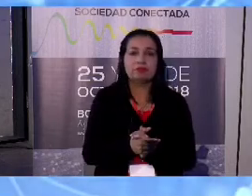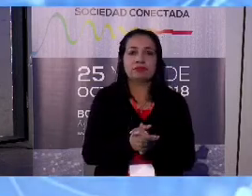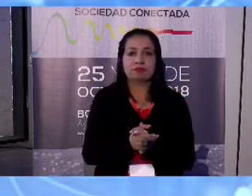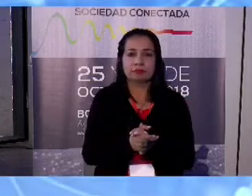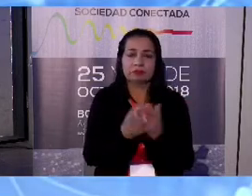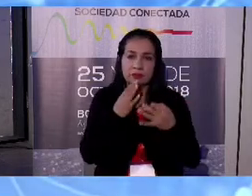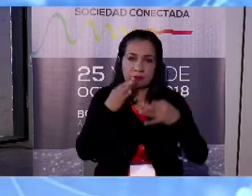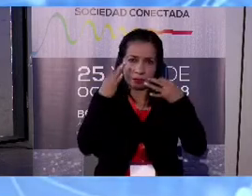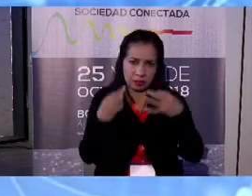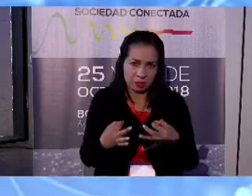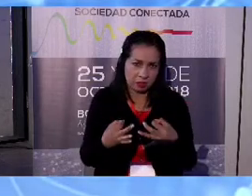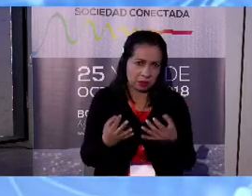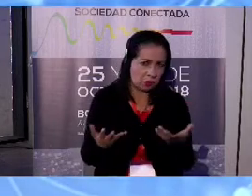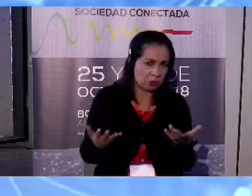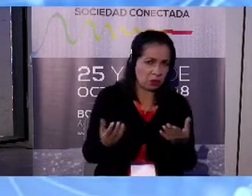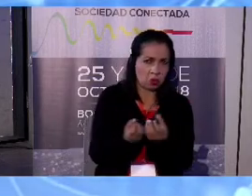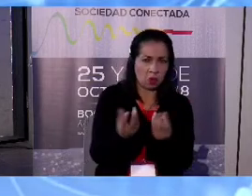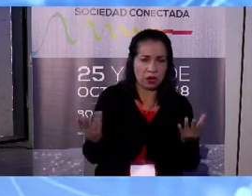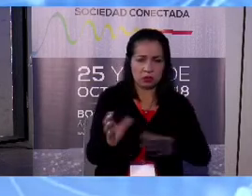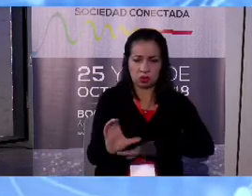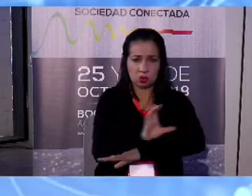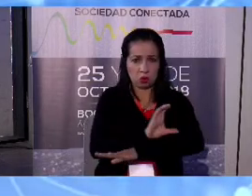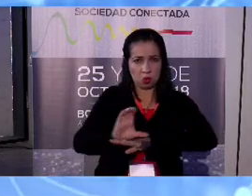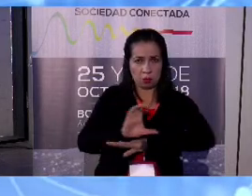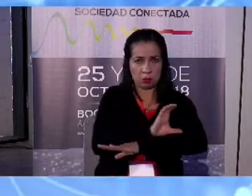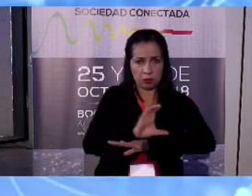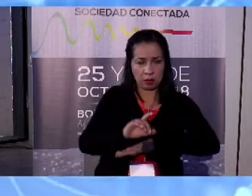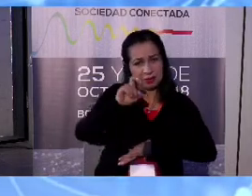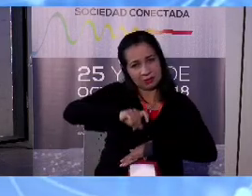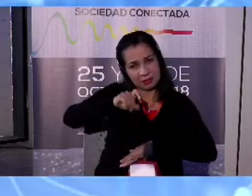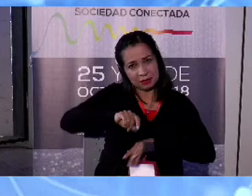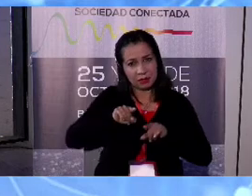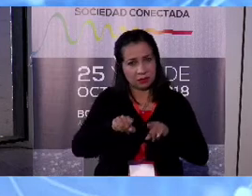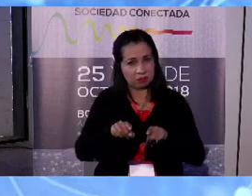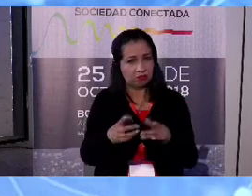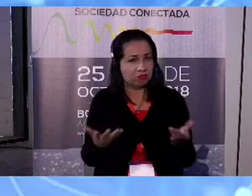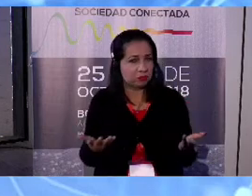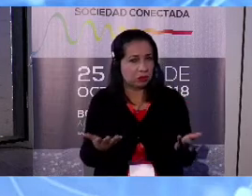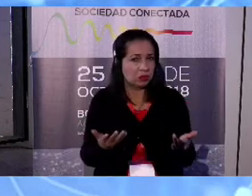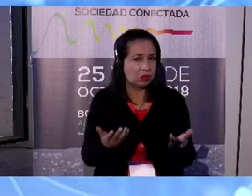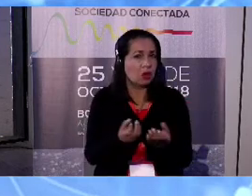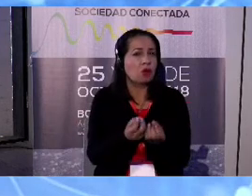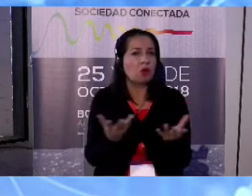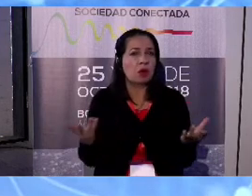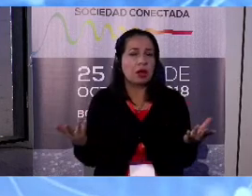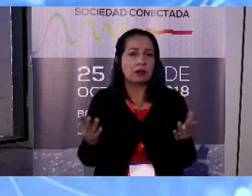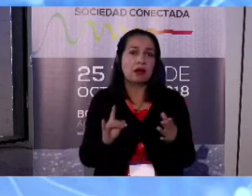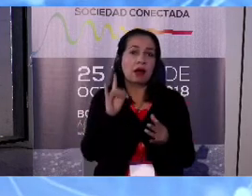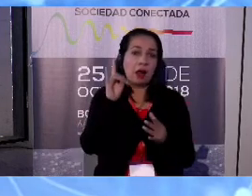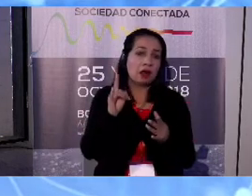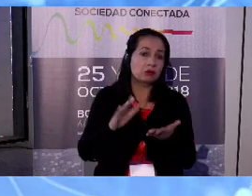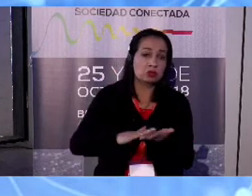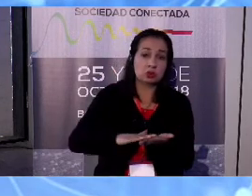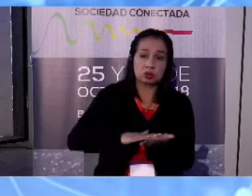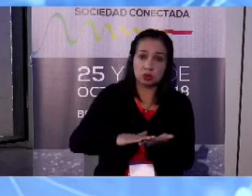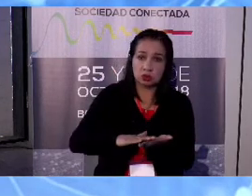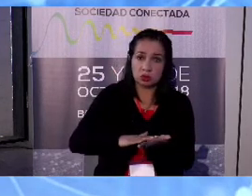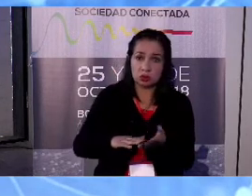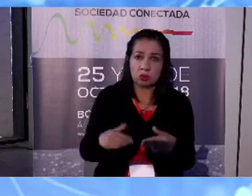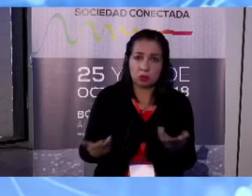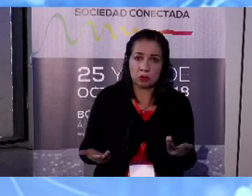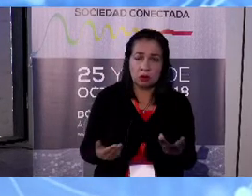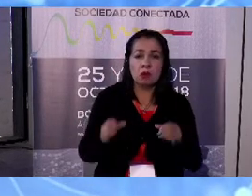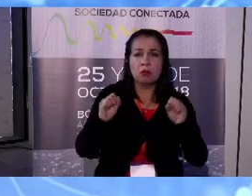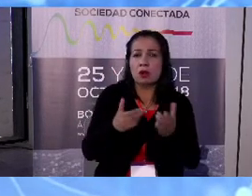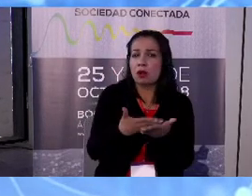realmente Cuántos computadores tiene o necesita tener para correr sus soluciones puede